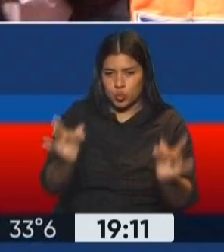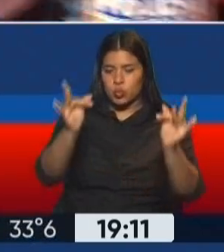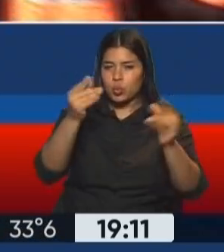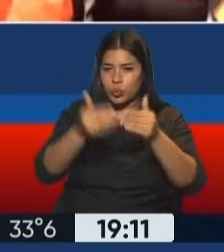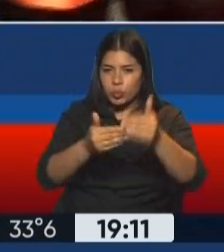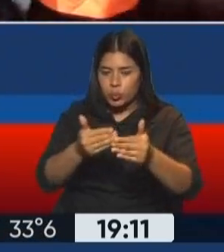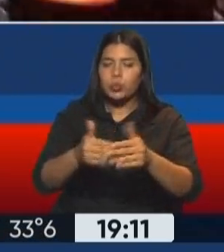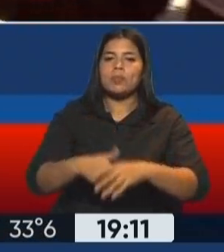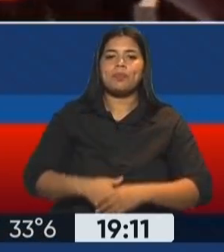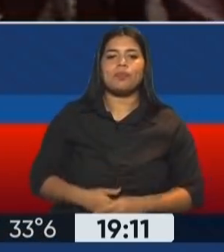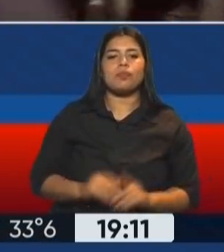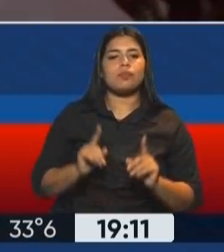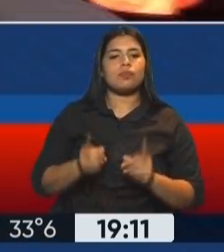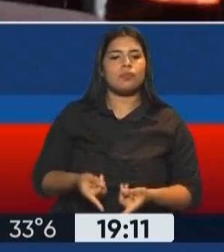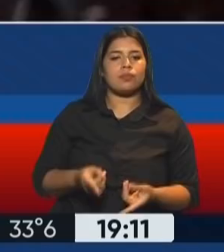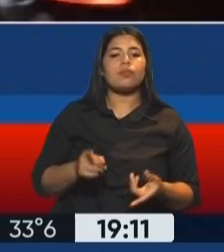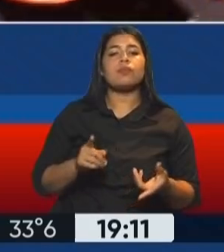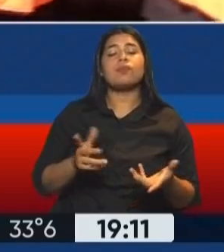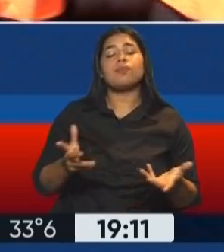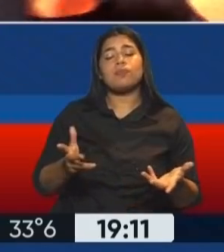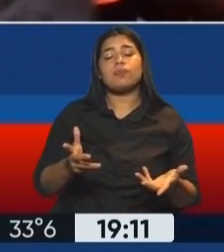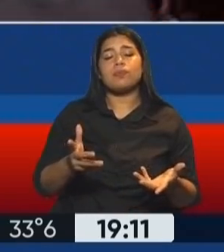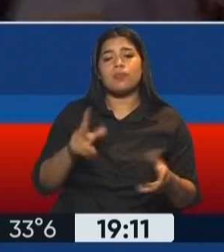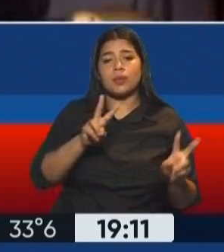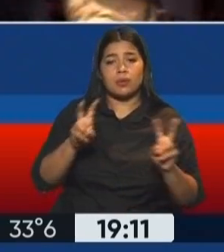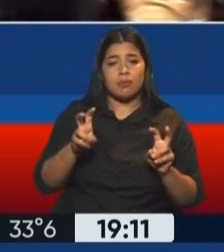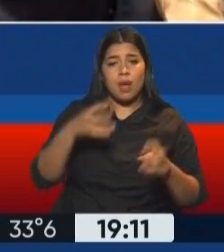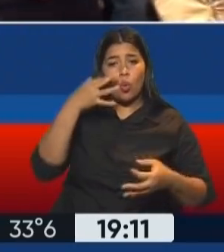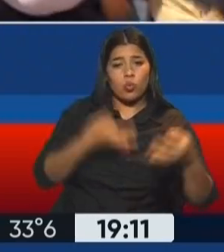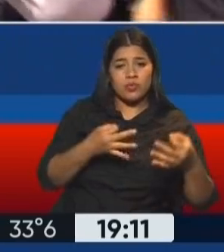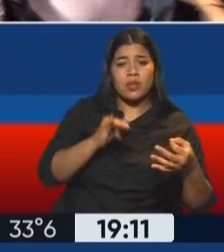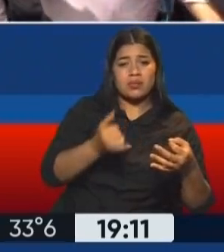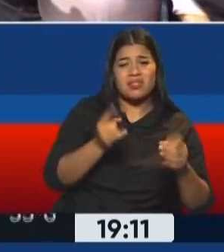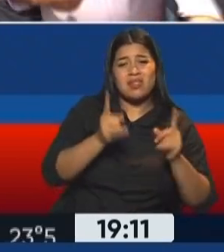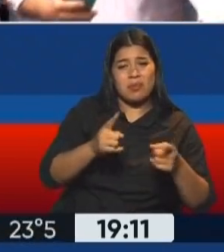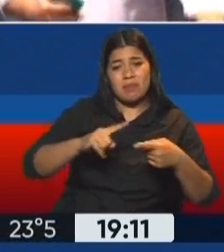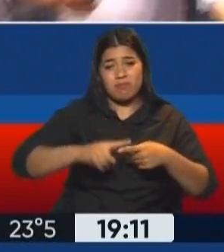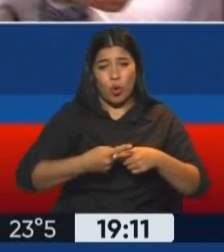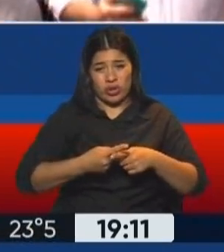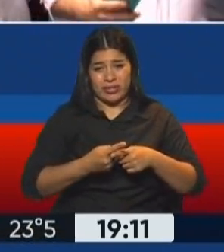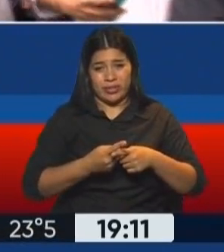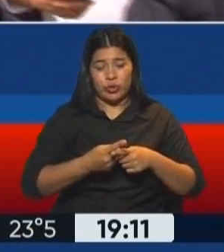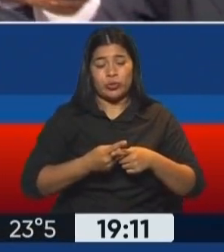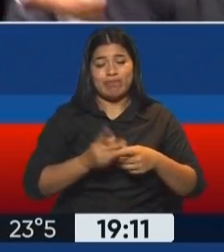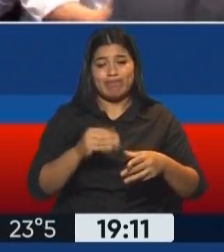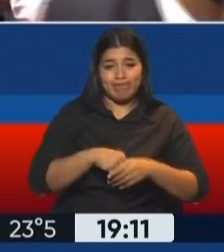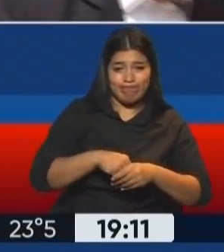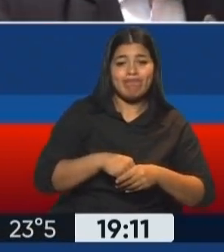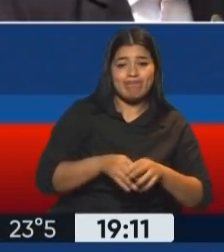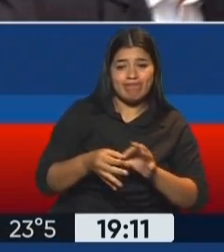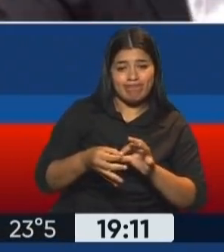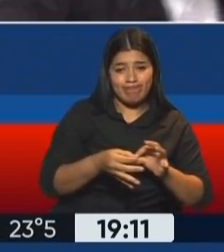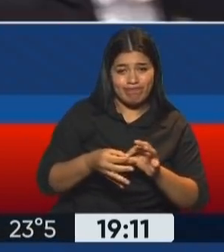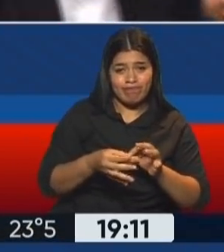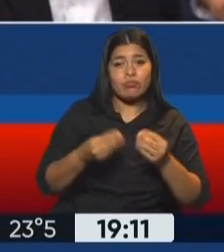además es una lectura que, más allá de lo judicial, roza en lo político, porque imagino que un procesamiento antes de las